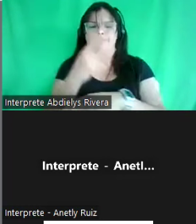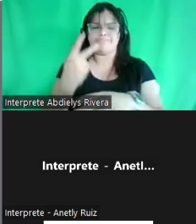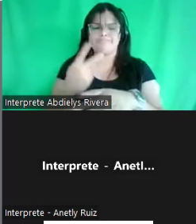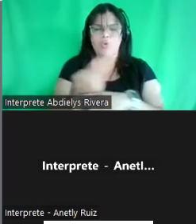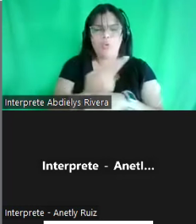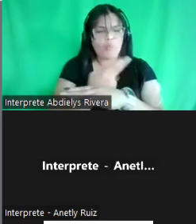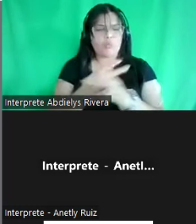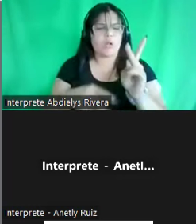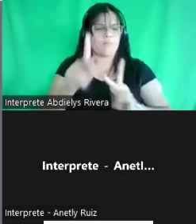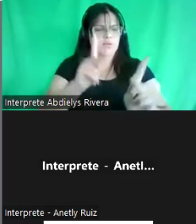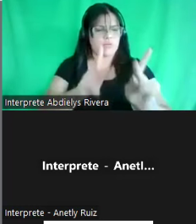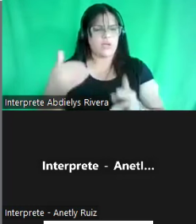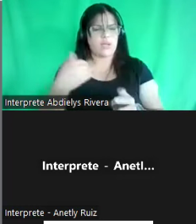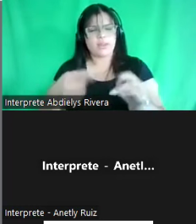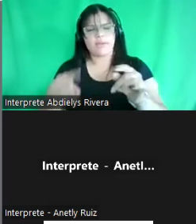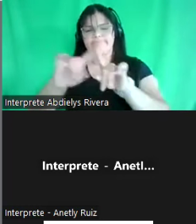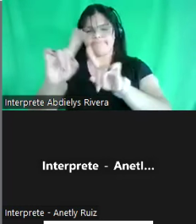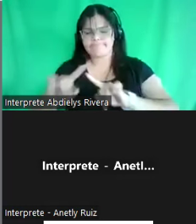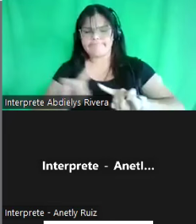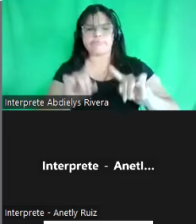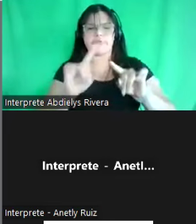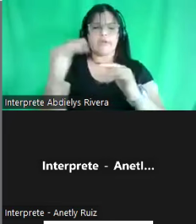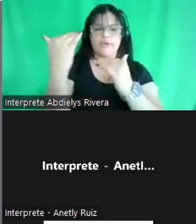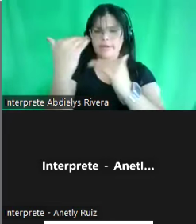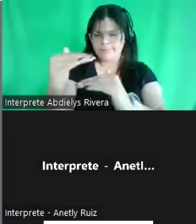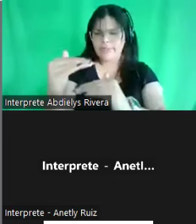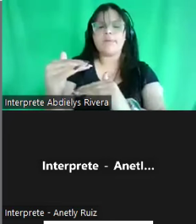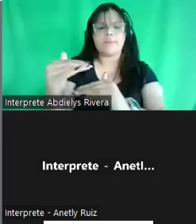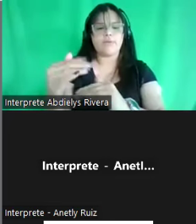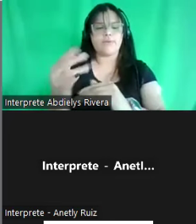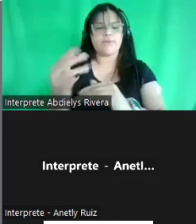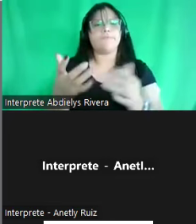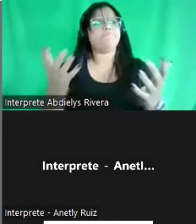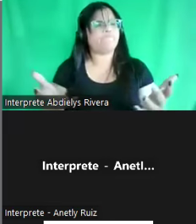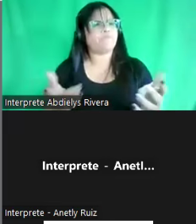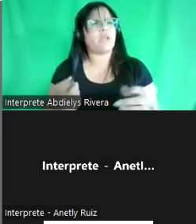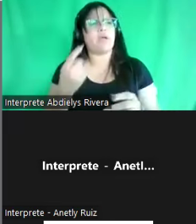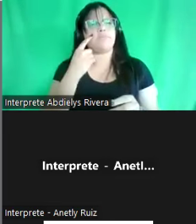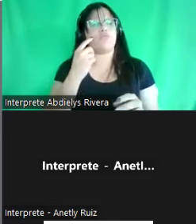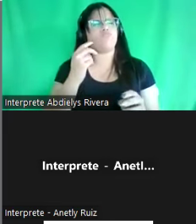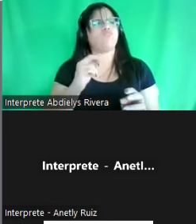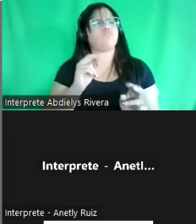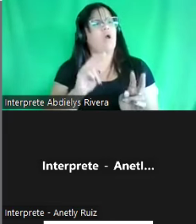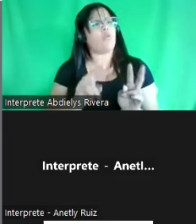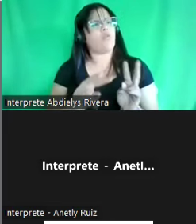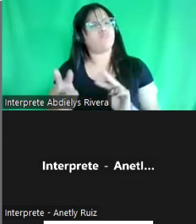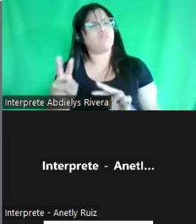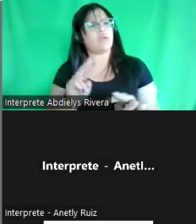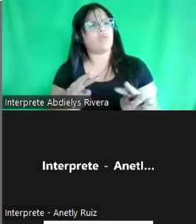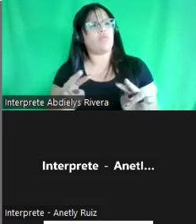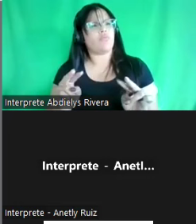para hacer valer sus derechos. ¿Qué hemos observado en los últimos años? Hemos observado muchas cartas de